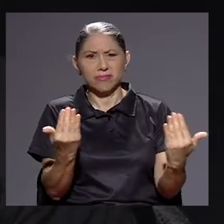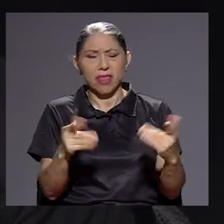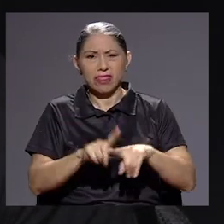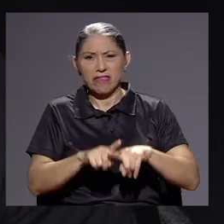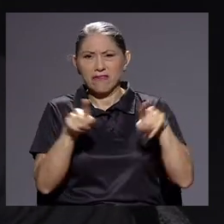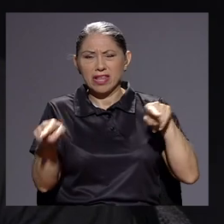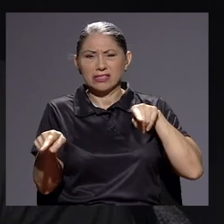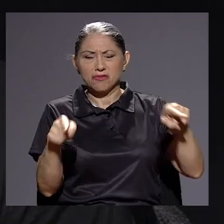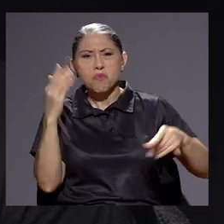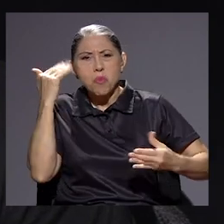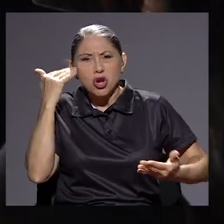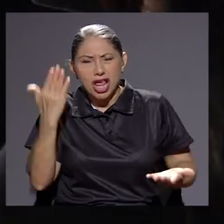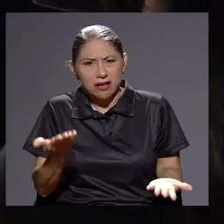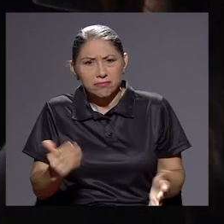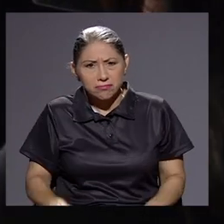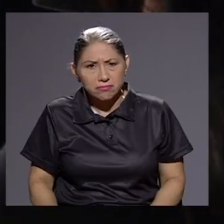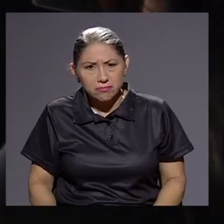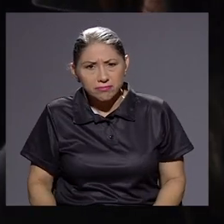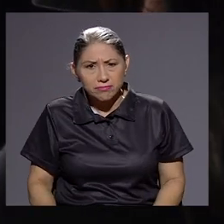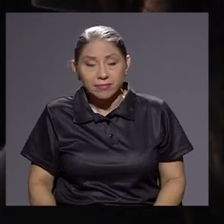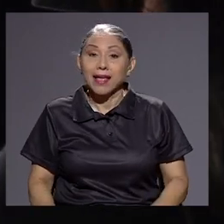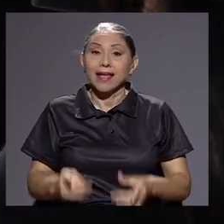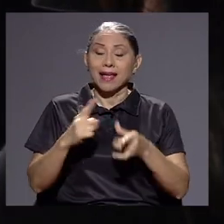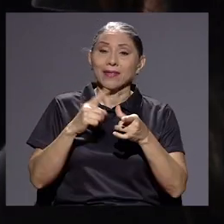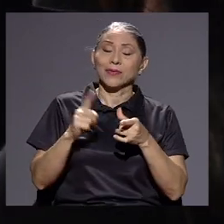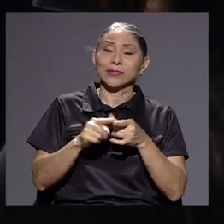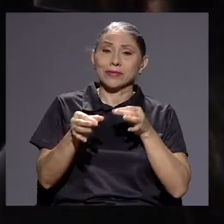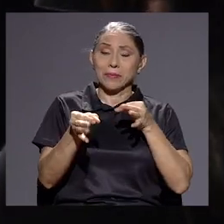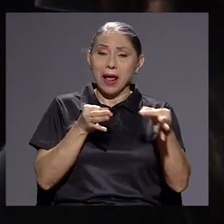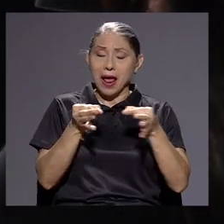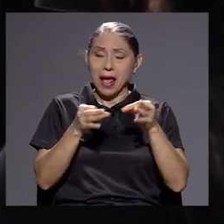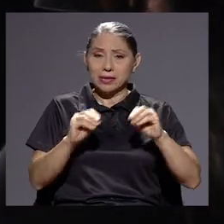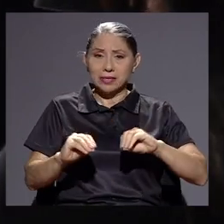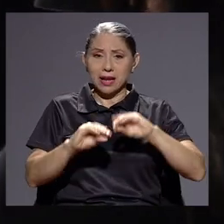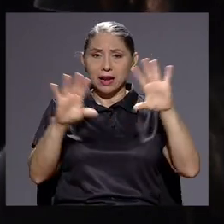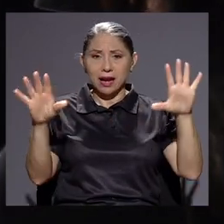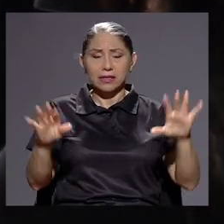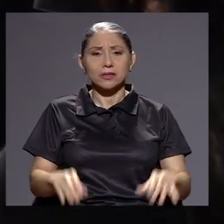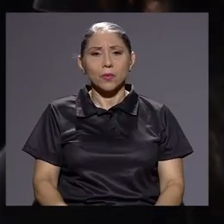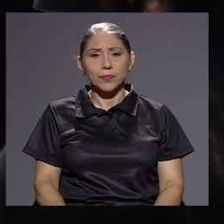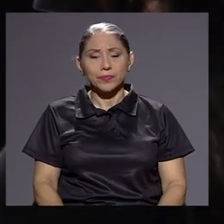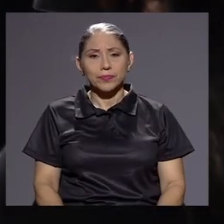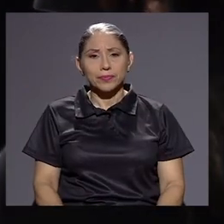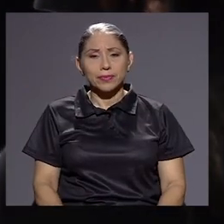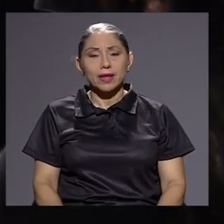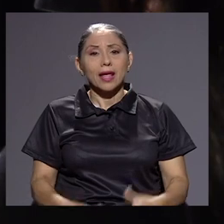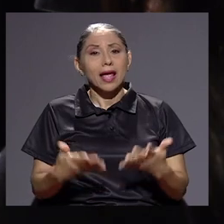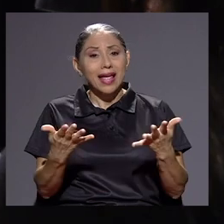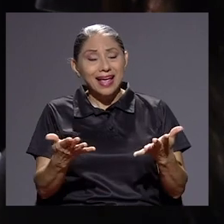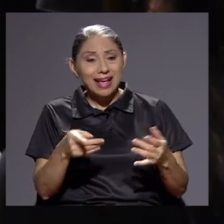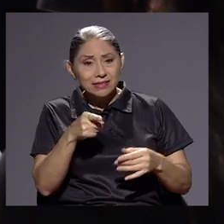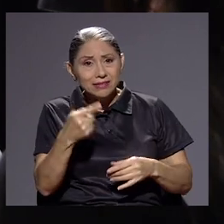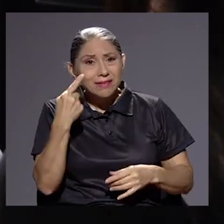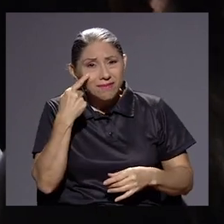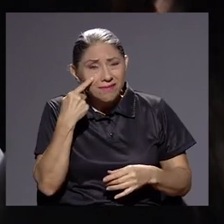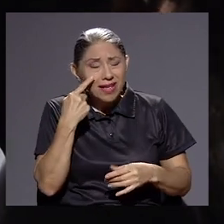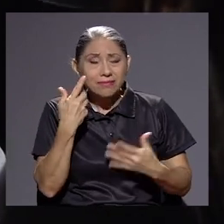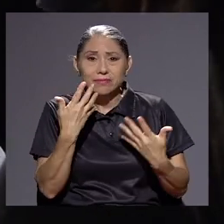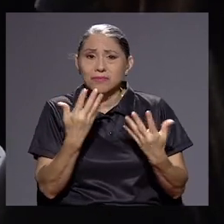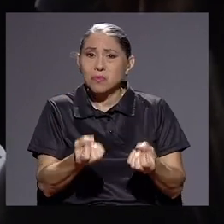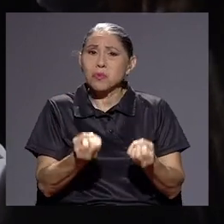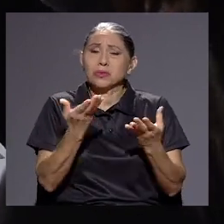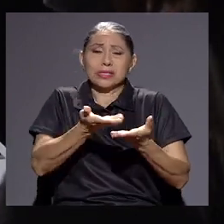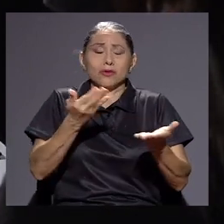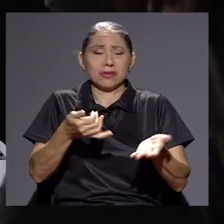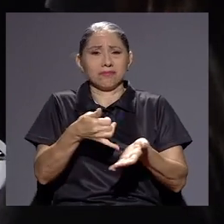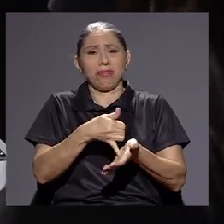por qué. Entonces, para hacer la aclaración, las inconsistencias son claras, doña Amanda. Muy